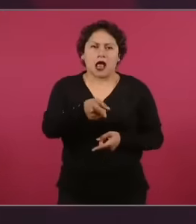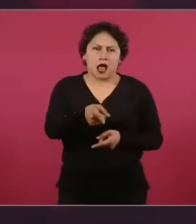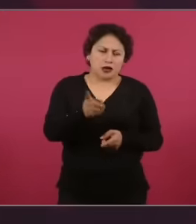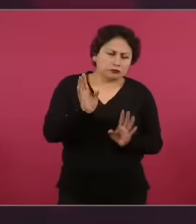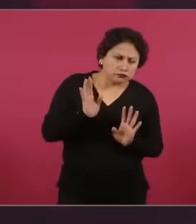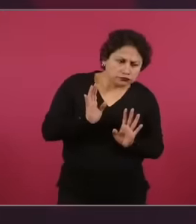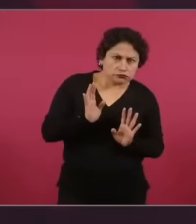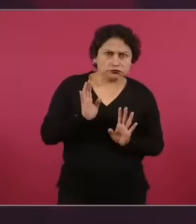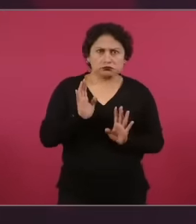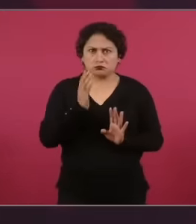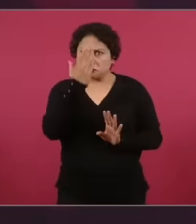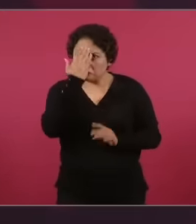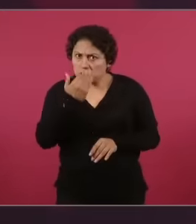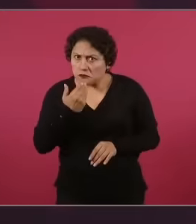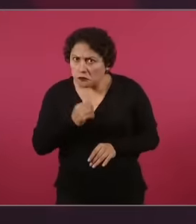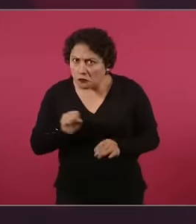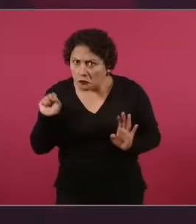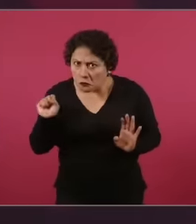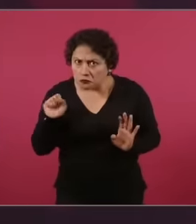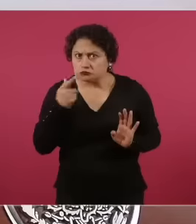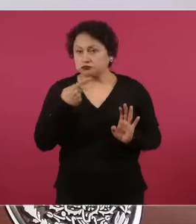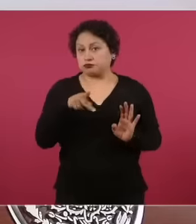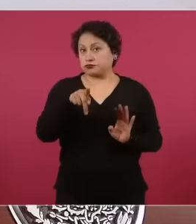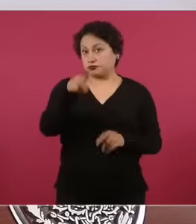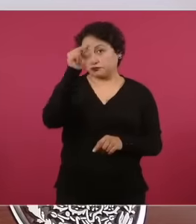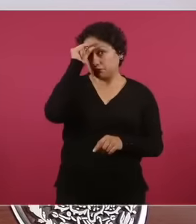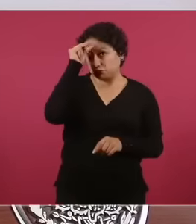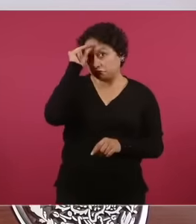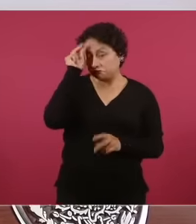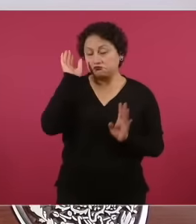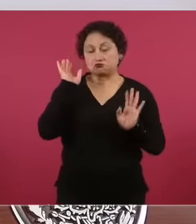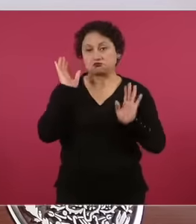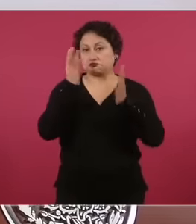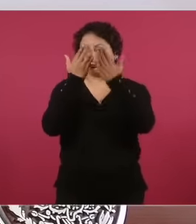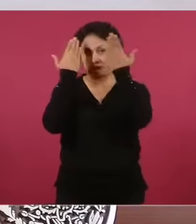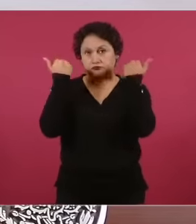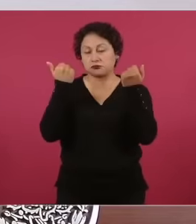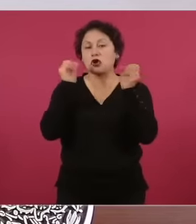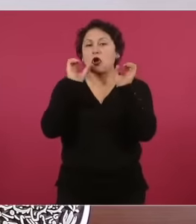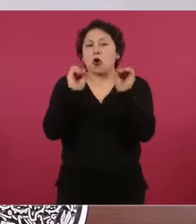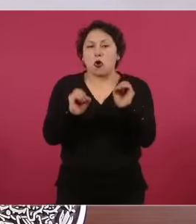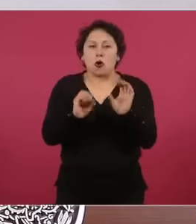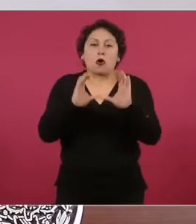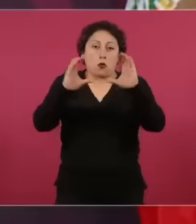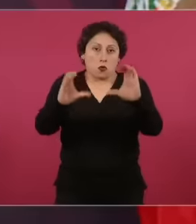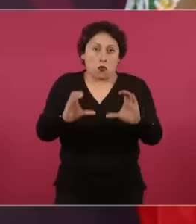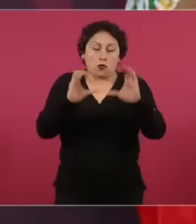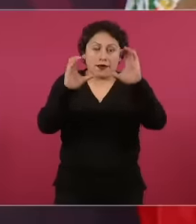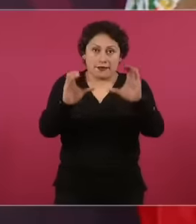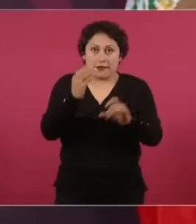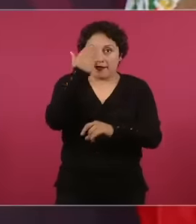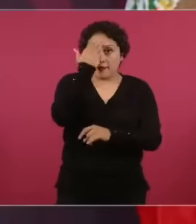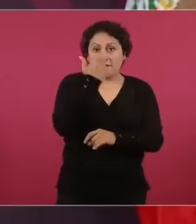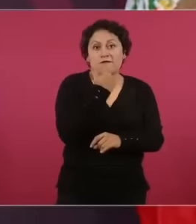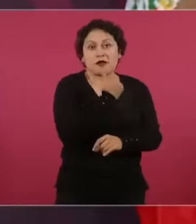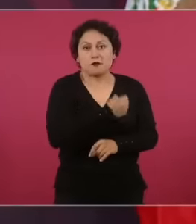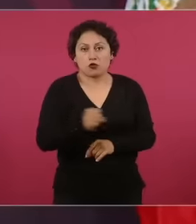inteligente o que el ser famoso sea sinónimo de ser honesto,